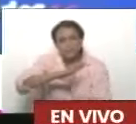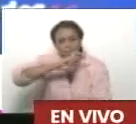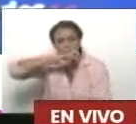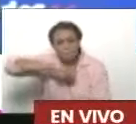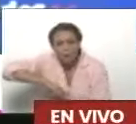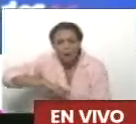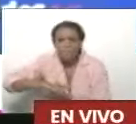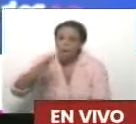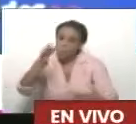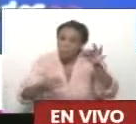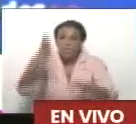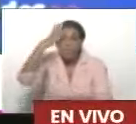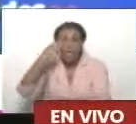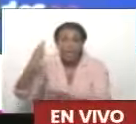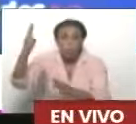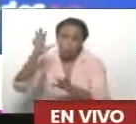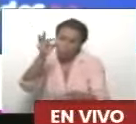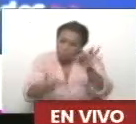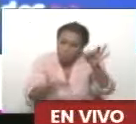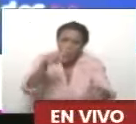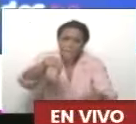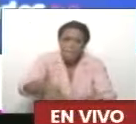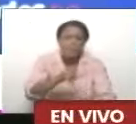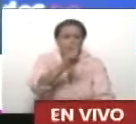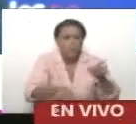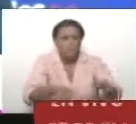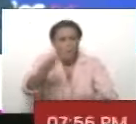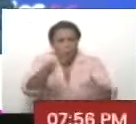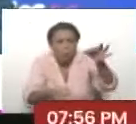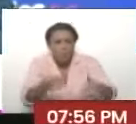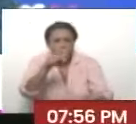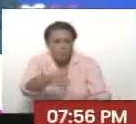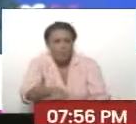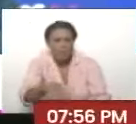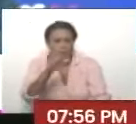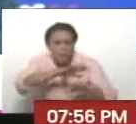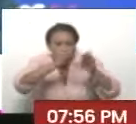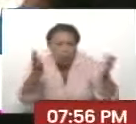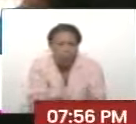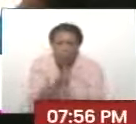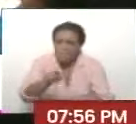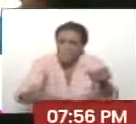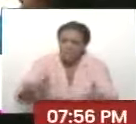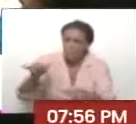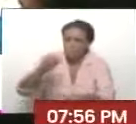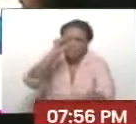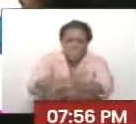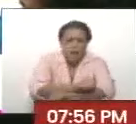justicia divina y justicia terrenal contra los criminales del pueblo palestino.